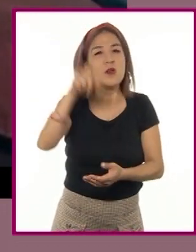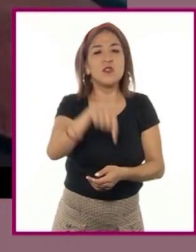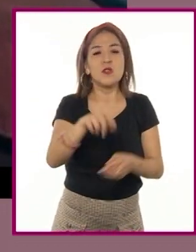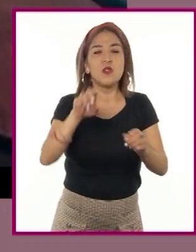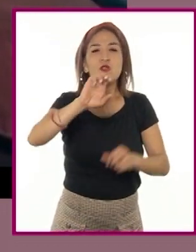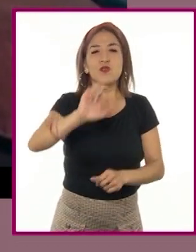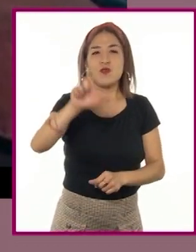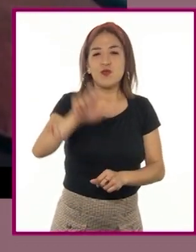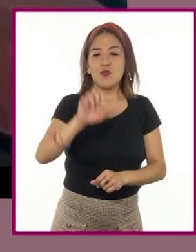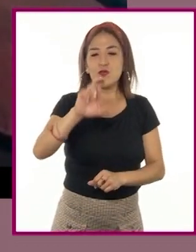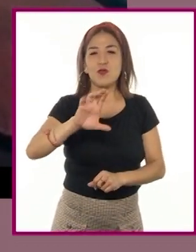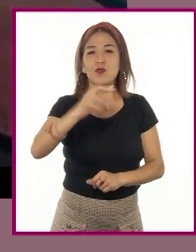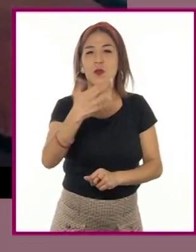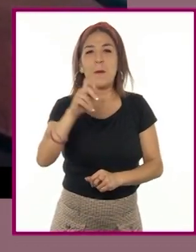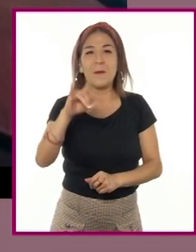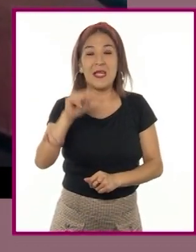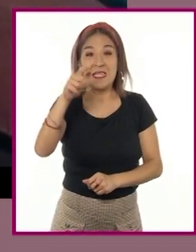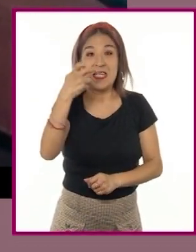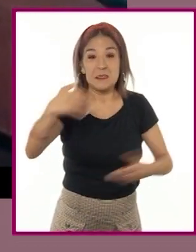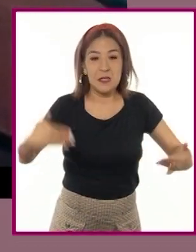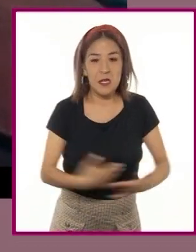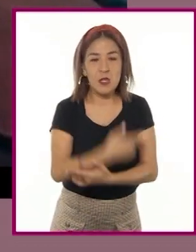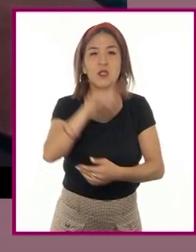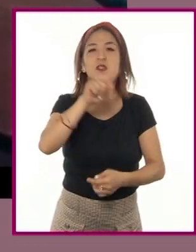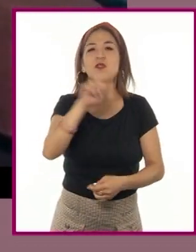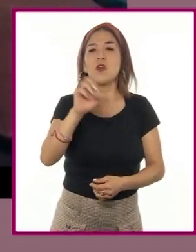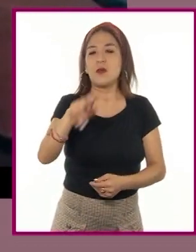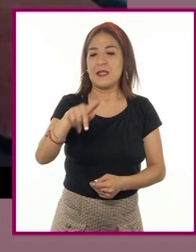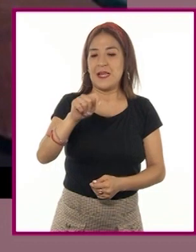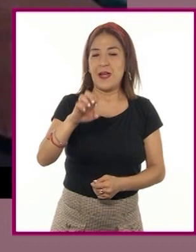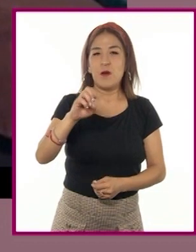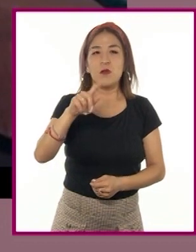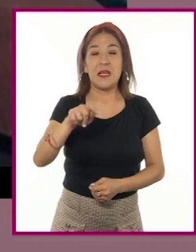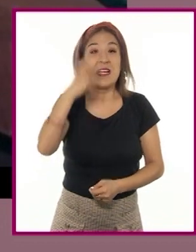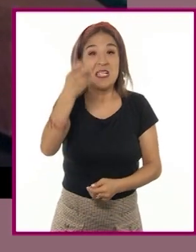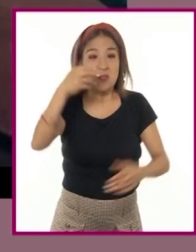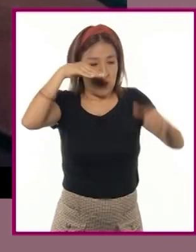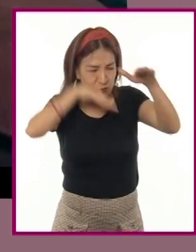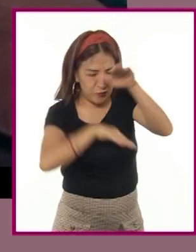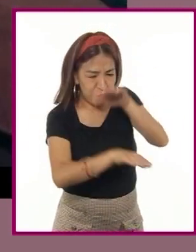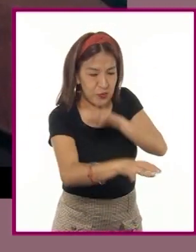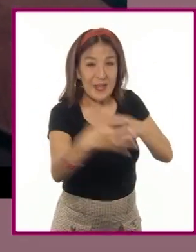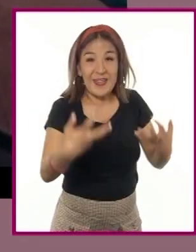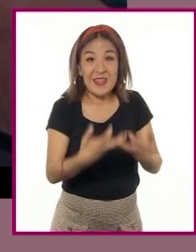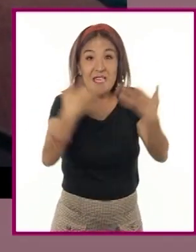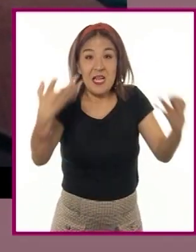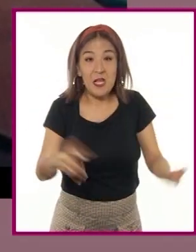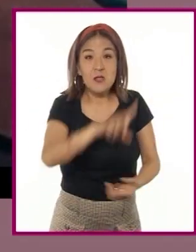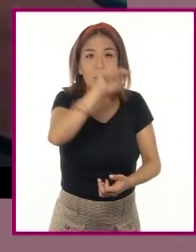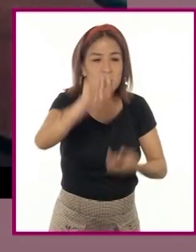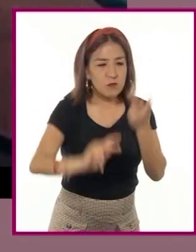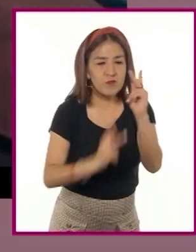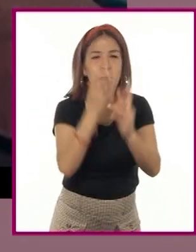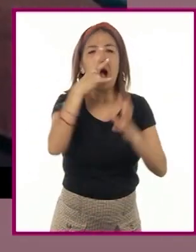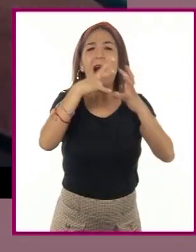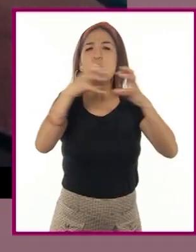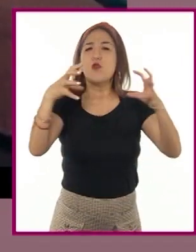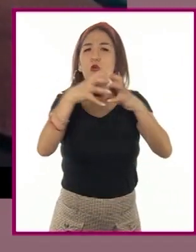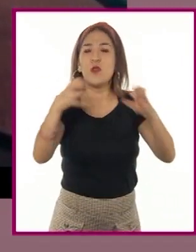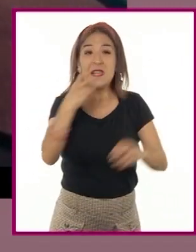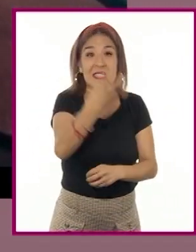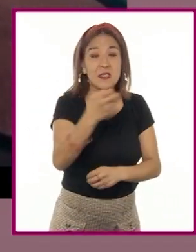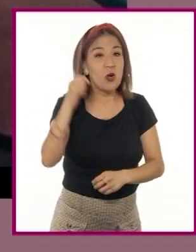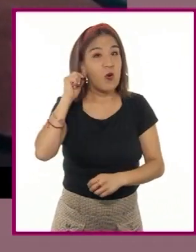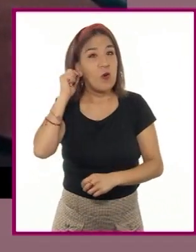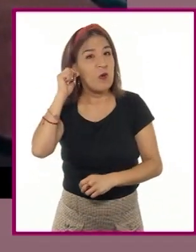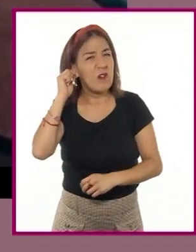de la cual nació un dios llamado Cinteotl, el cual se metió debajo de la tierra y de sus cabellos salió el algodón, y de una oreja una muy